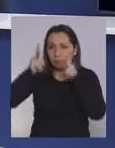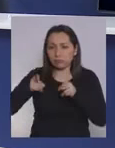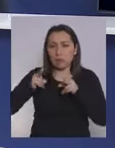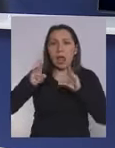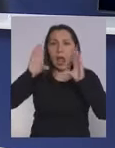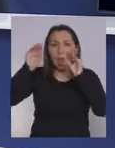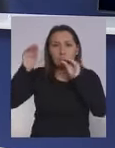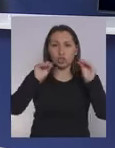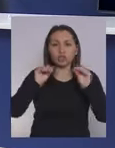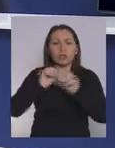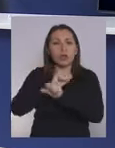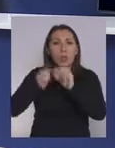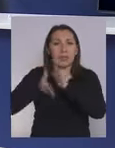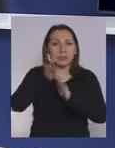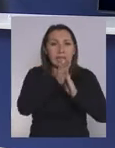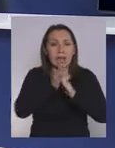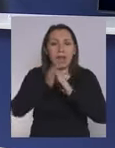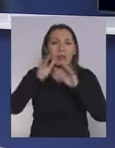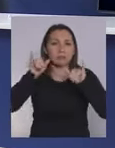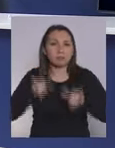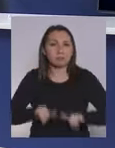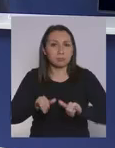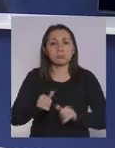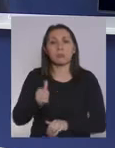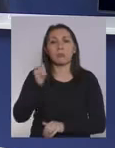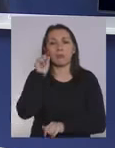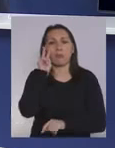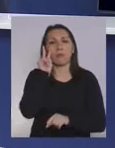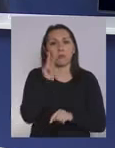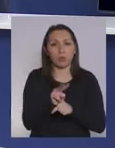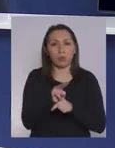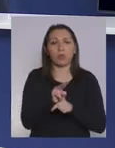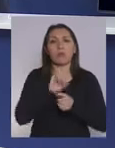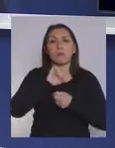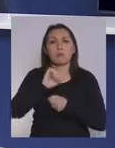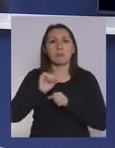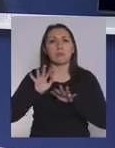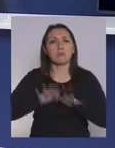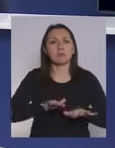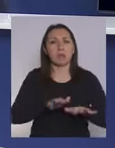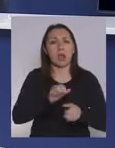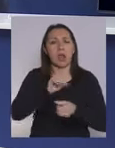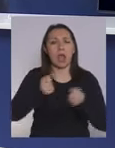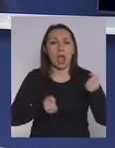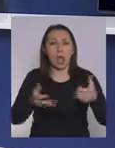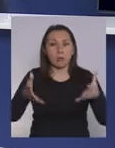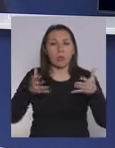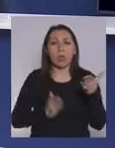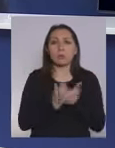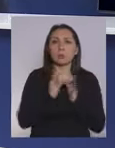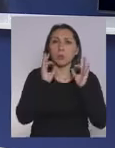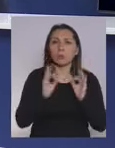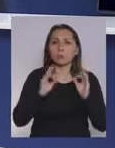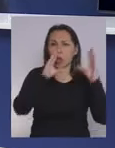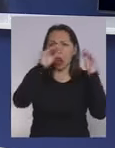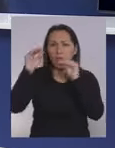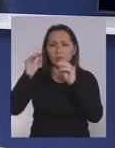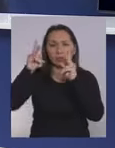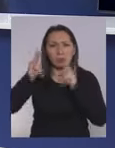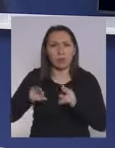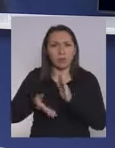sin embargo fuimos testigos por ejemplo hemos sido testigos de un paro de camioneros que precisamente inició en horario de toque de queda como